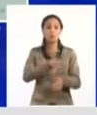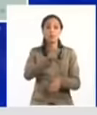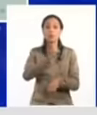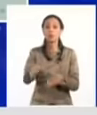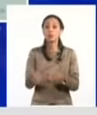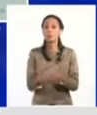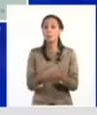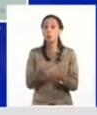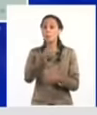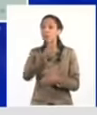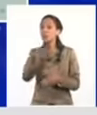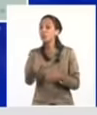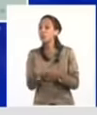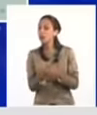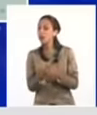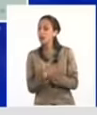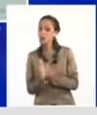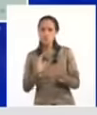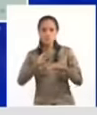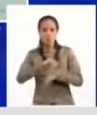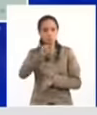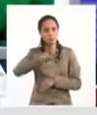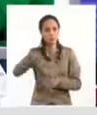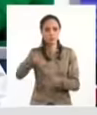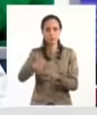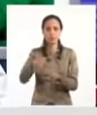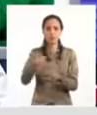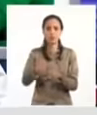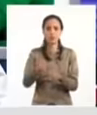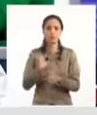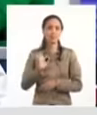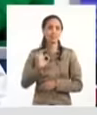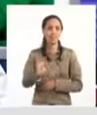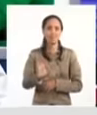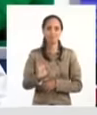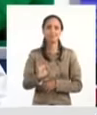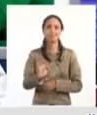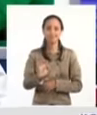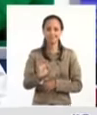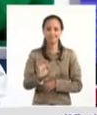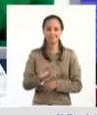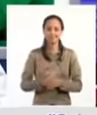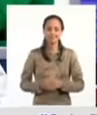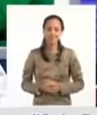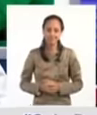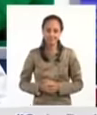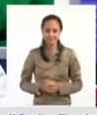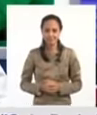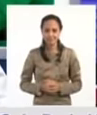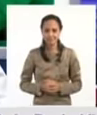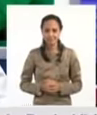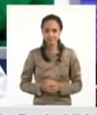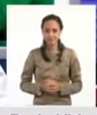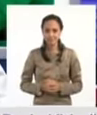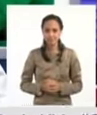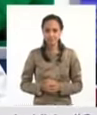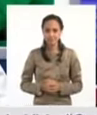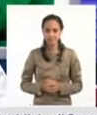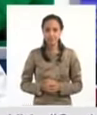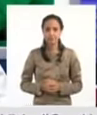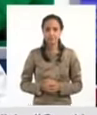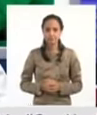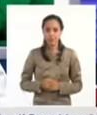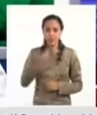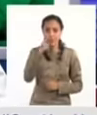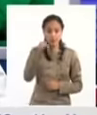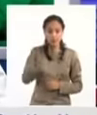consecutivos, sin diagnosticar casos de COVID autóctonos en el territorio. Eso hace que la tasa de incidencia de